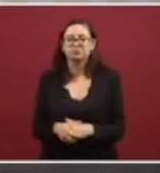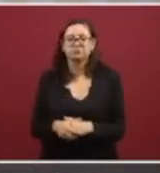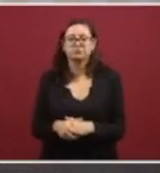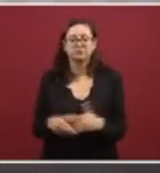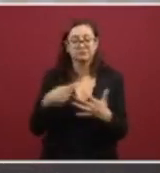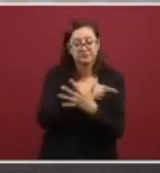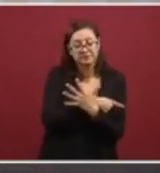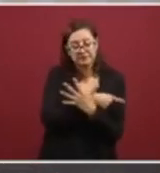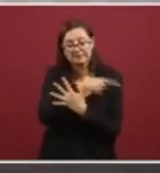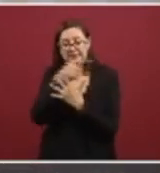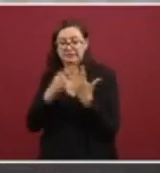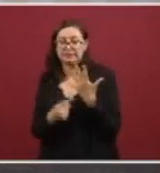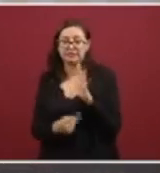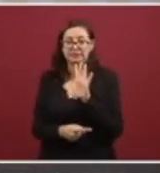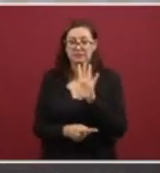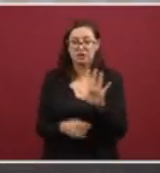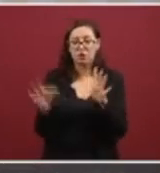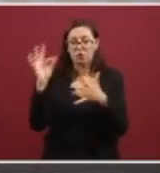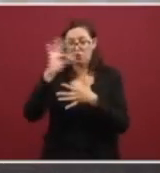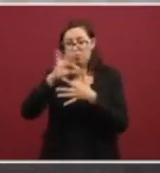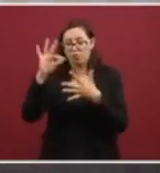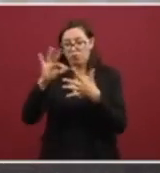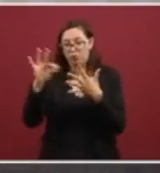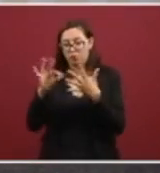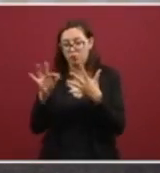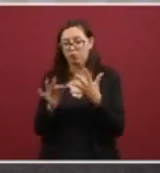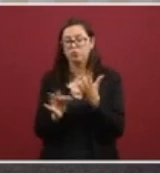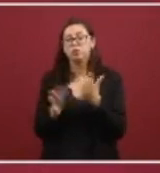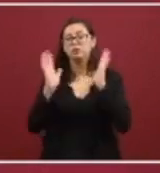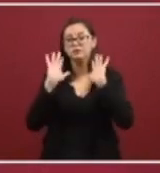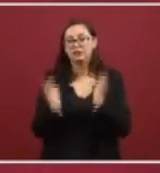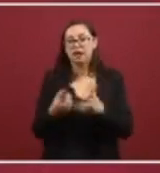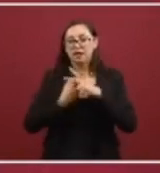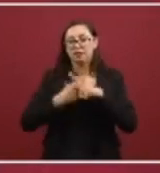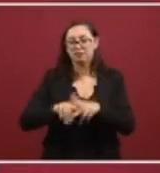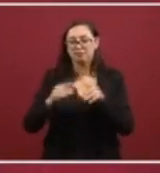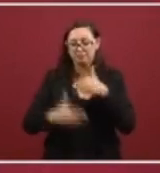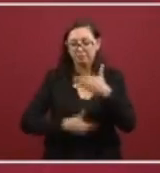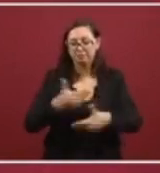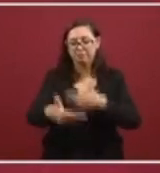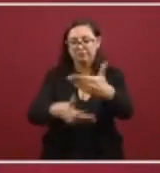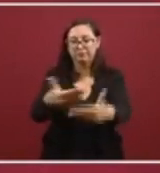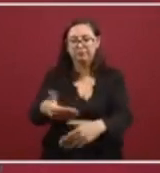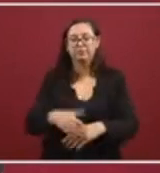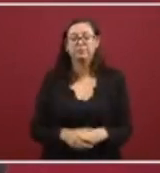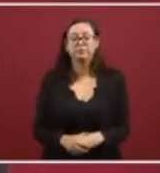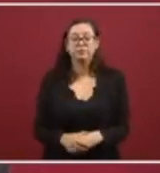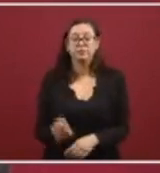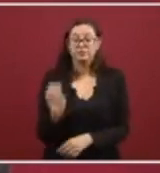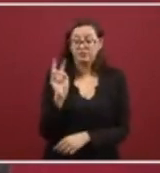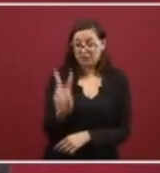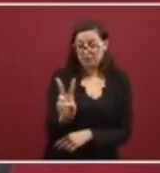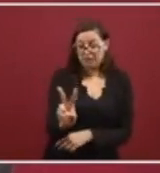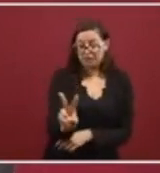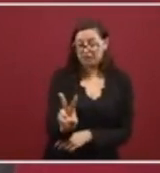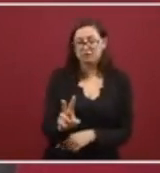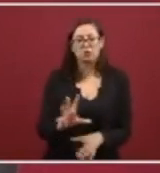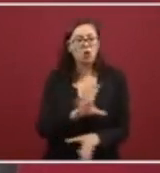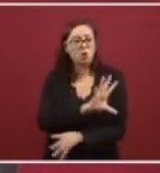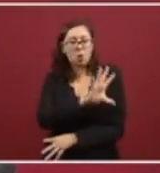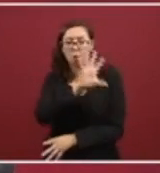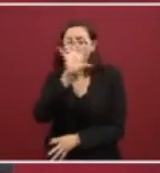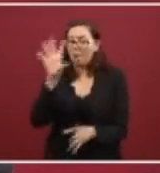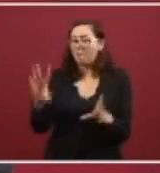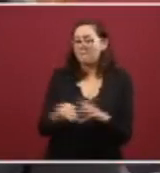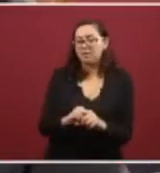componentes del Plan Especial para Migración están en marcha. Para el día viernes presentaremos ya el detalle de todas las acciones. ¿Por